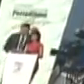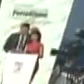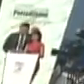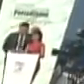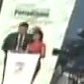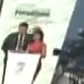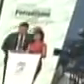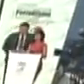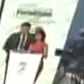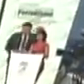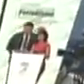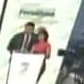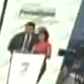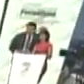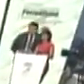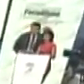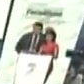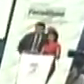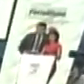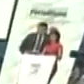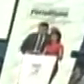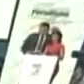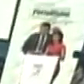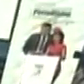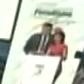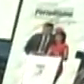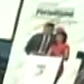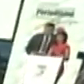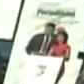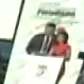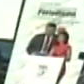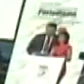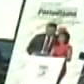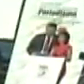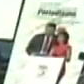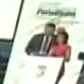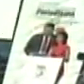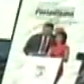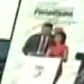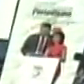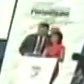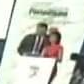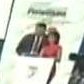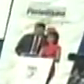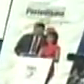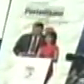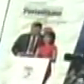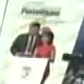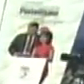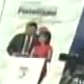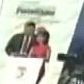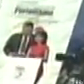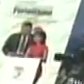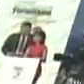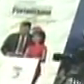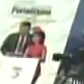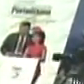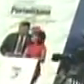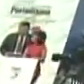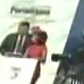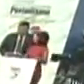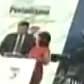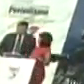de estudiantes a través de la Universidad Central de Venezuela, y también decenas de generaciones se han formado con su palabra. Hoy lo